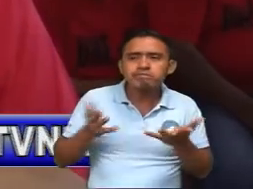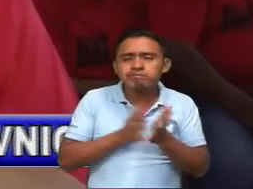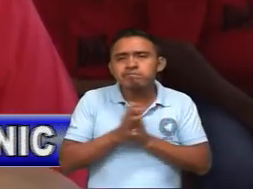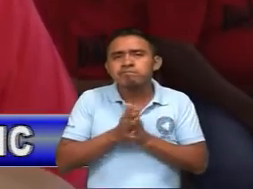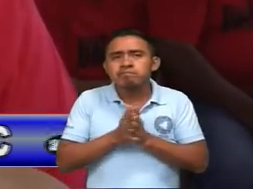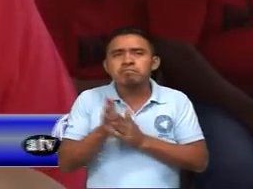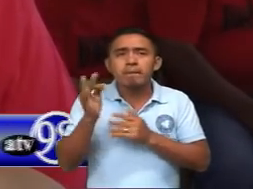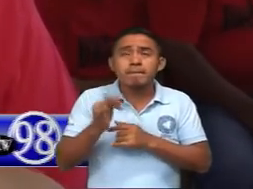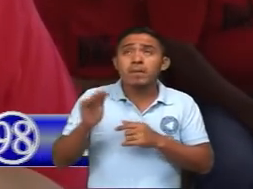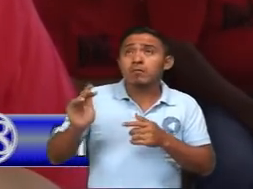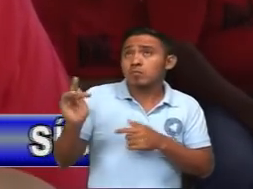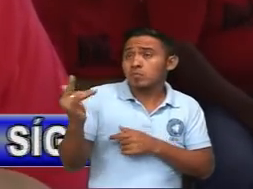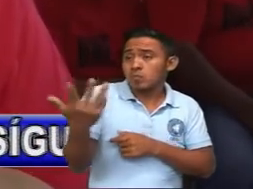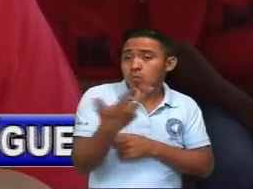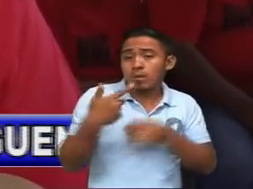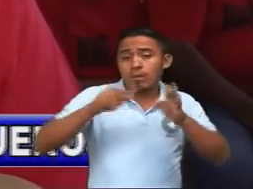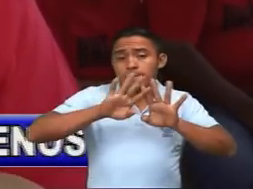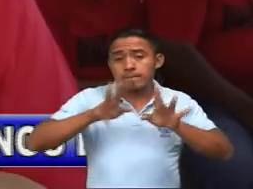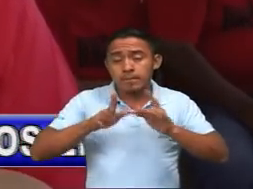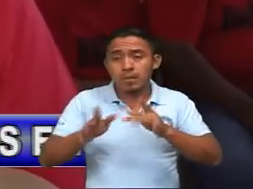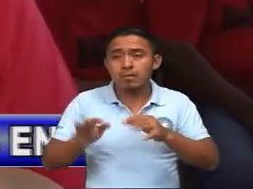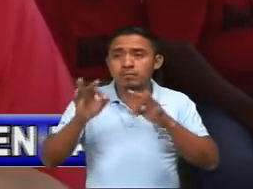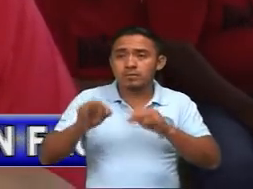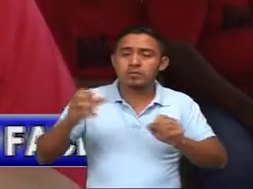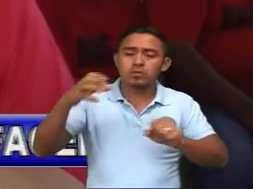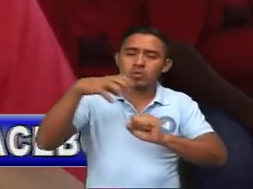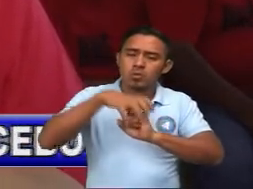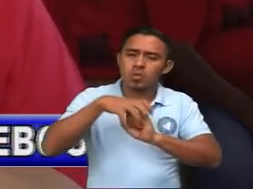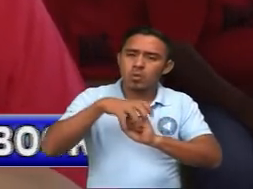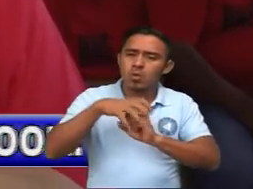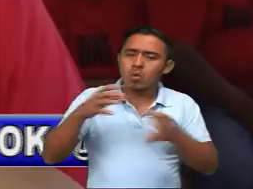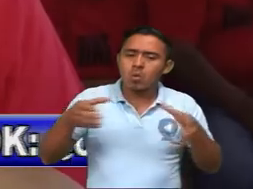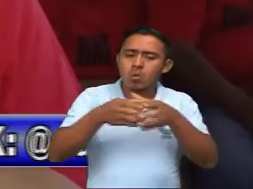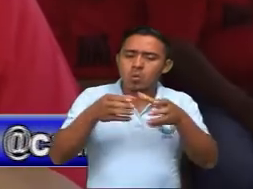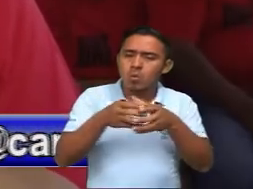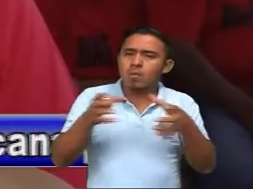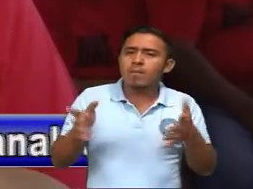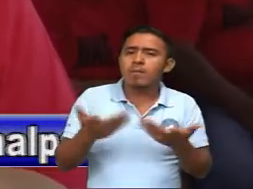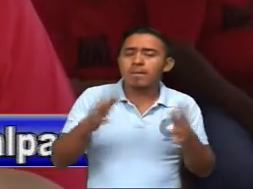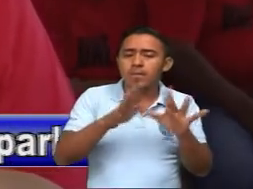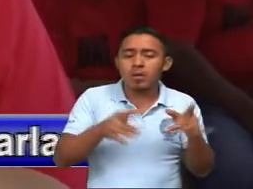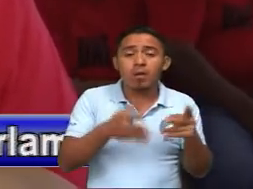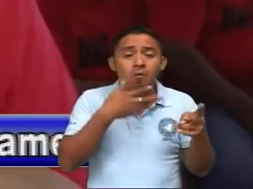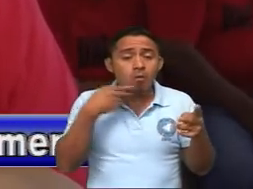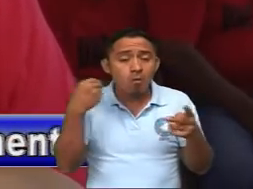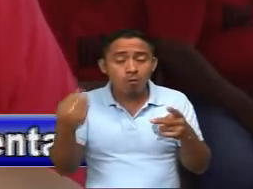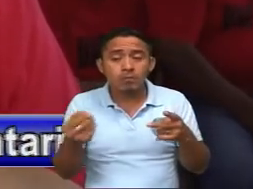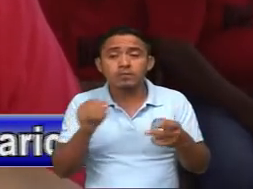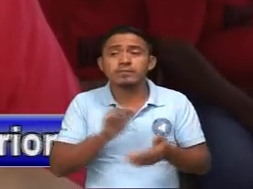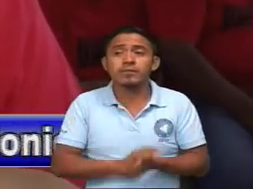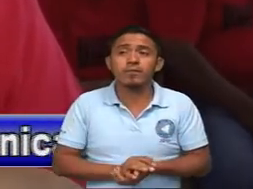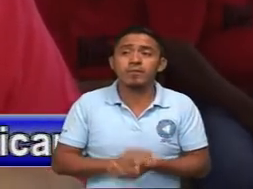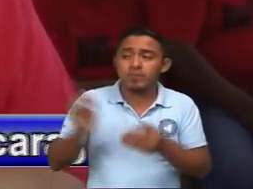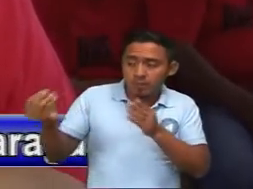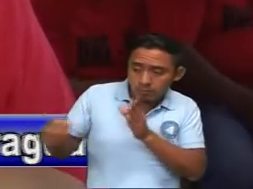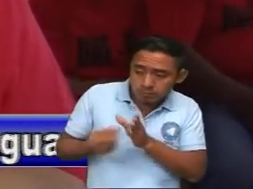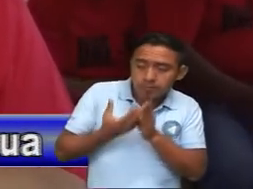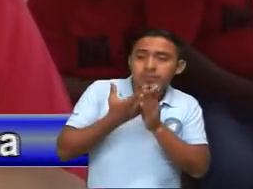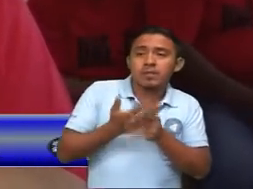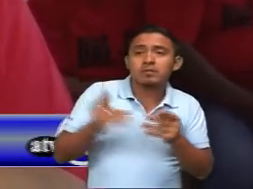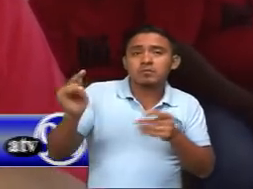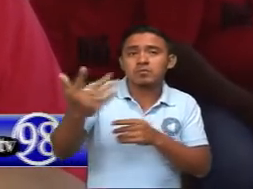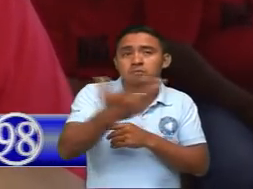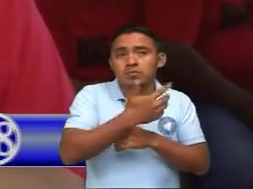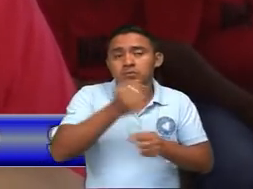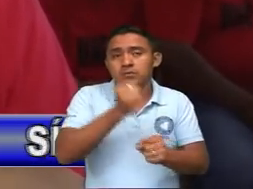Para nosotras las mujeres, tenemos el comité de mujeres, tenemos el comité de jóvenes también, que estamos incluidos ahora en todo